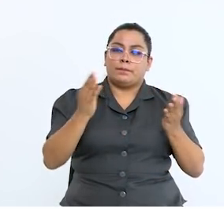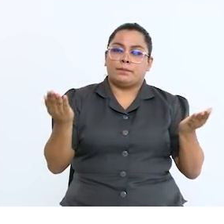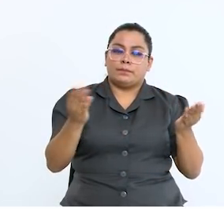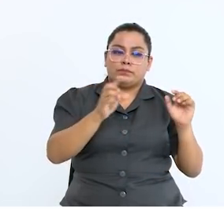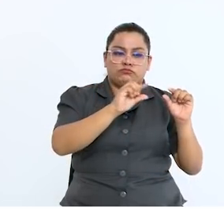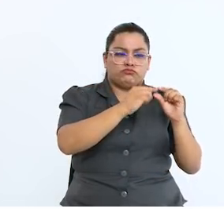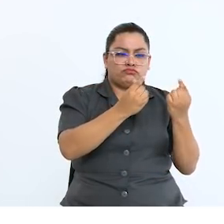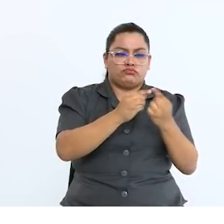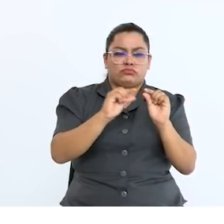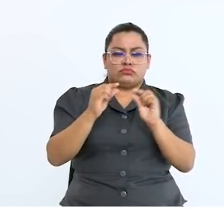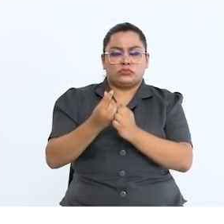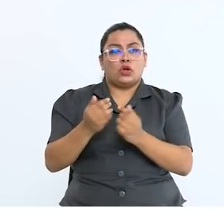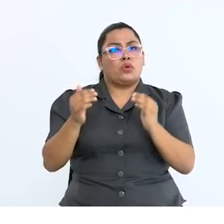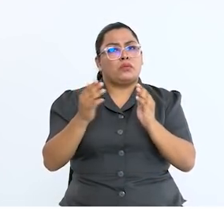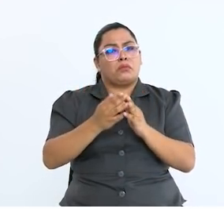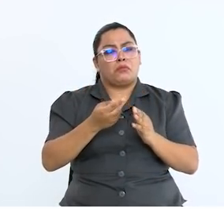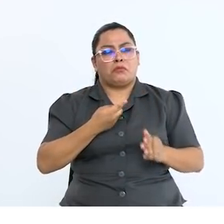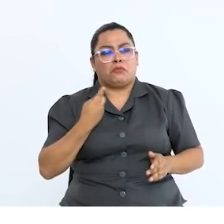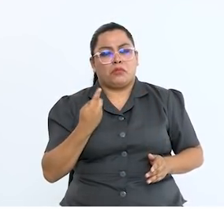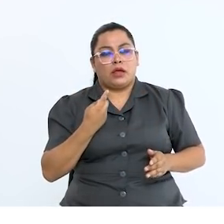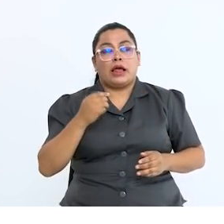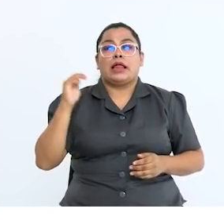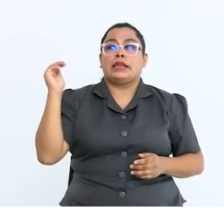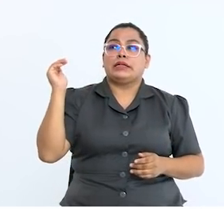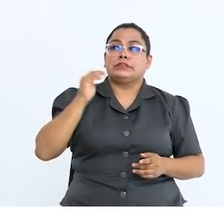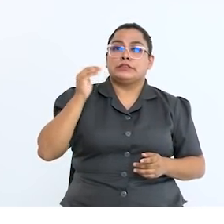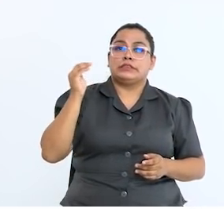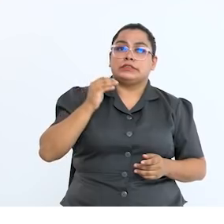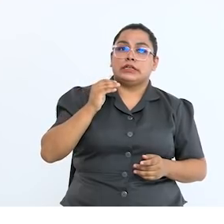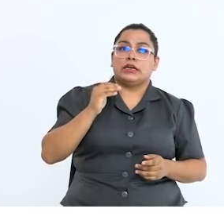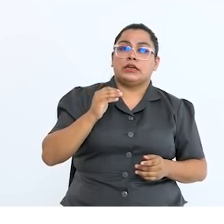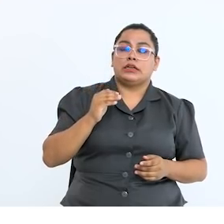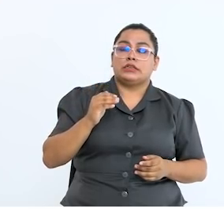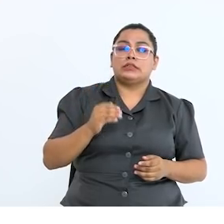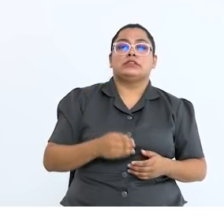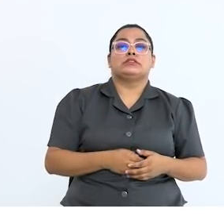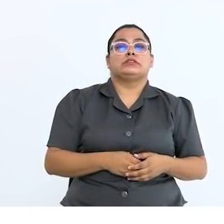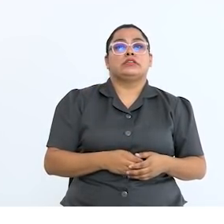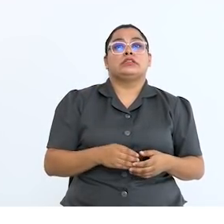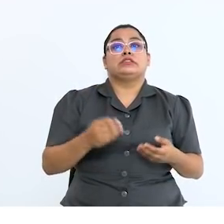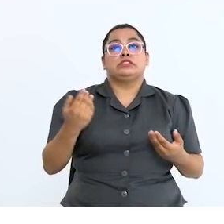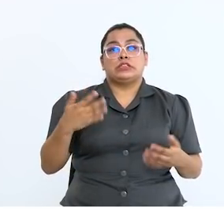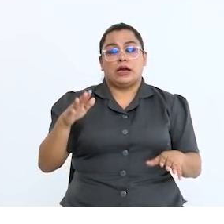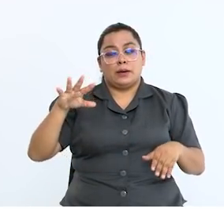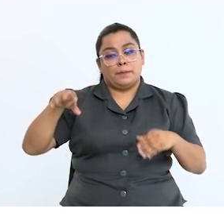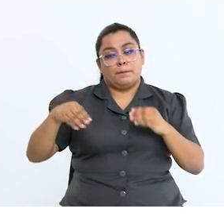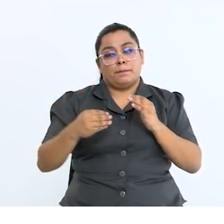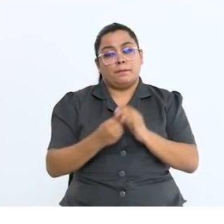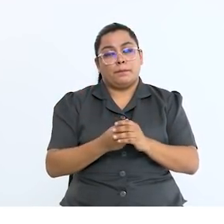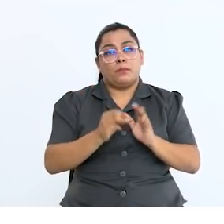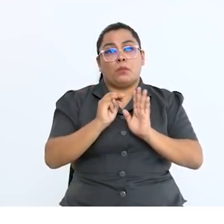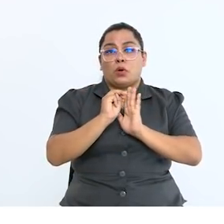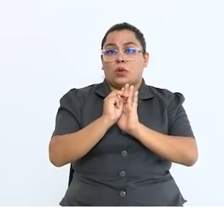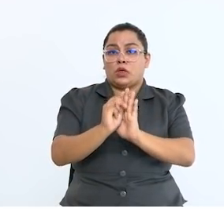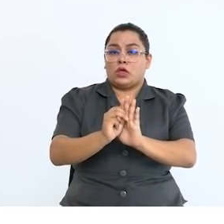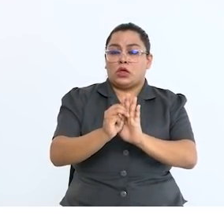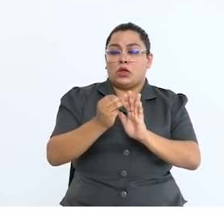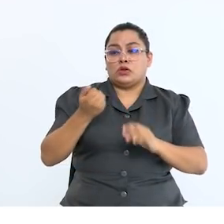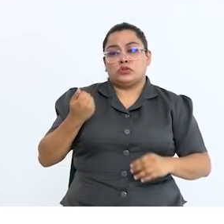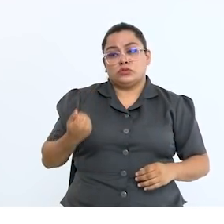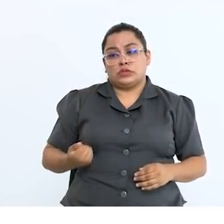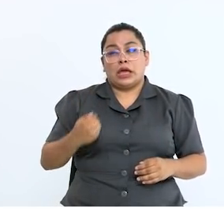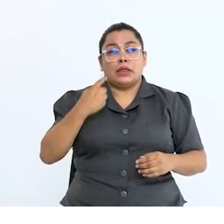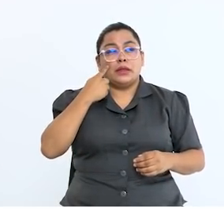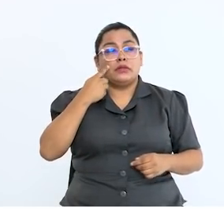de manera grupal y de forma individual. La enseñanza debe ser explícita. El estudiantado necesita modelos a